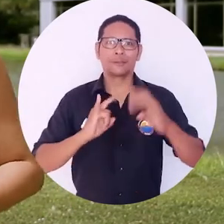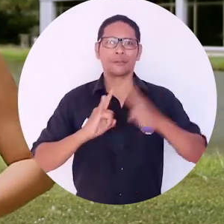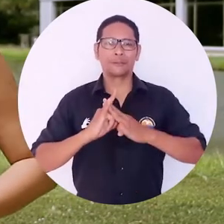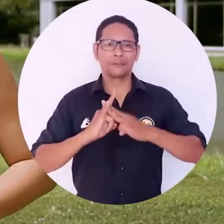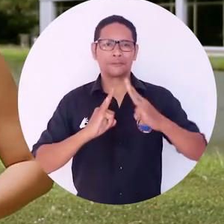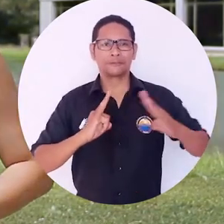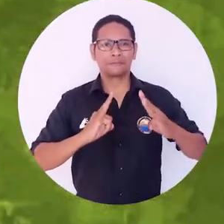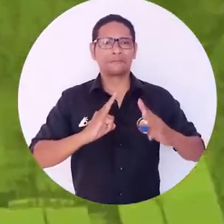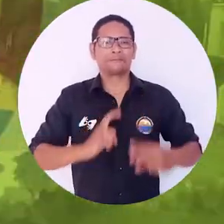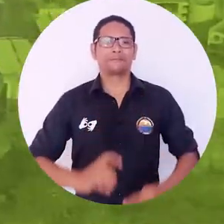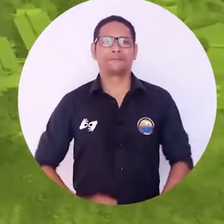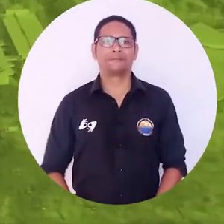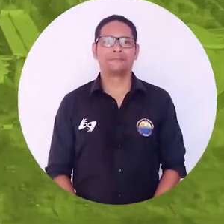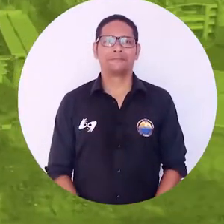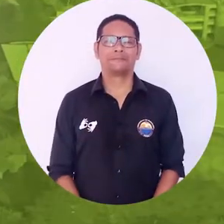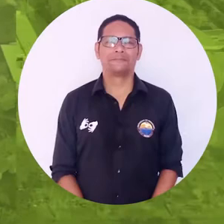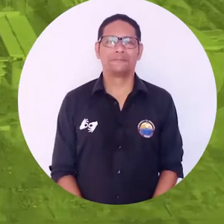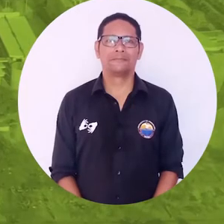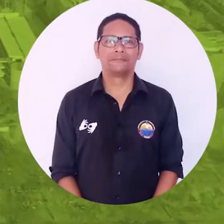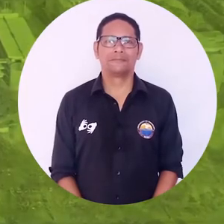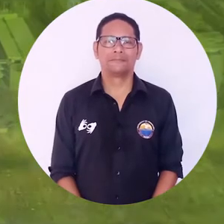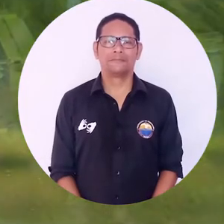del Magdalena.